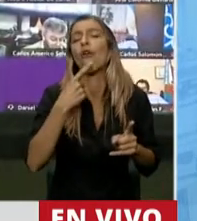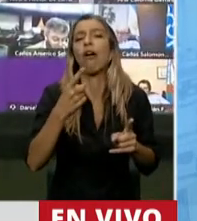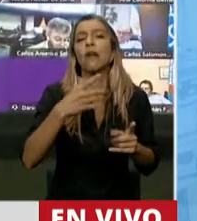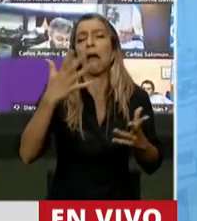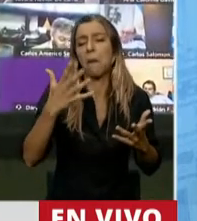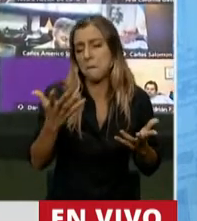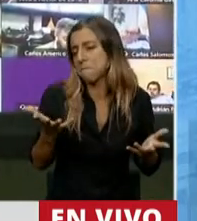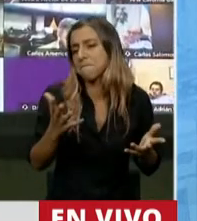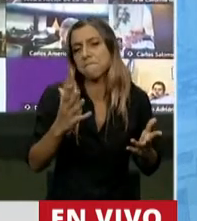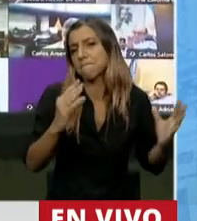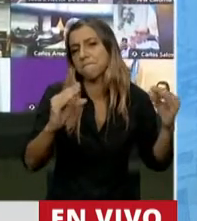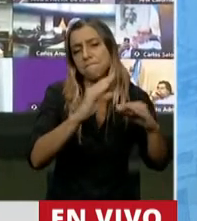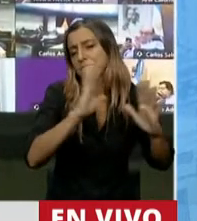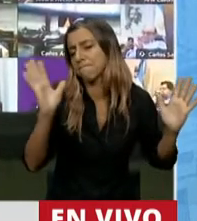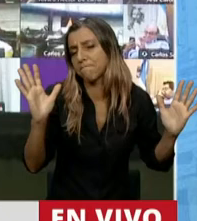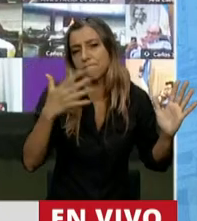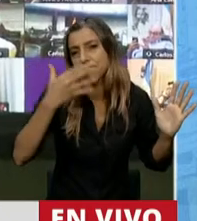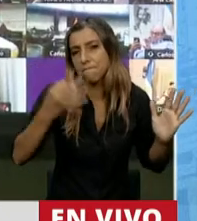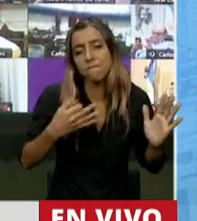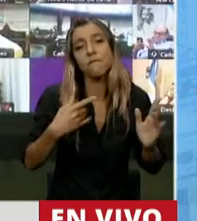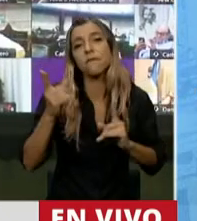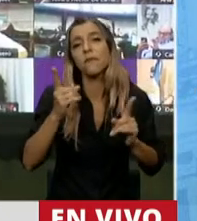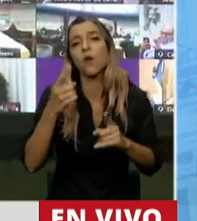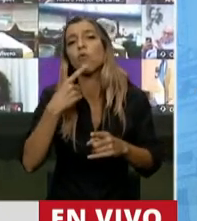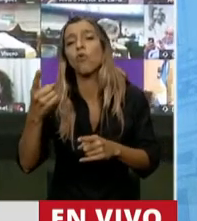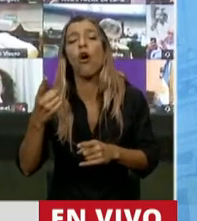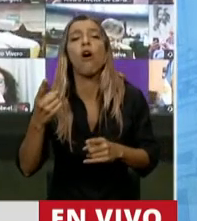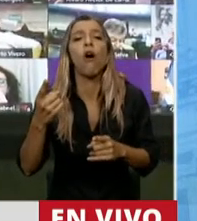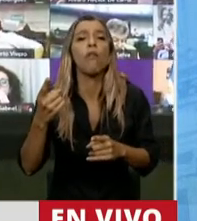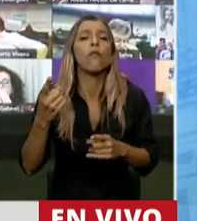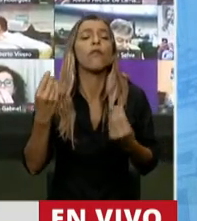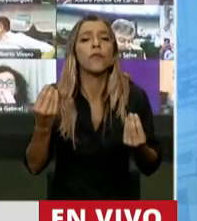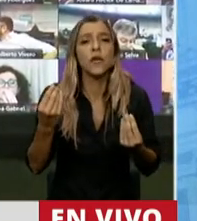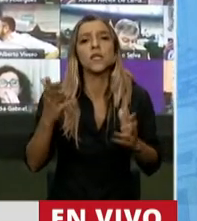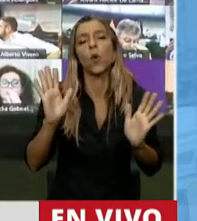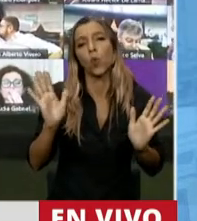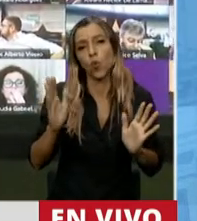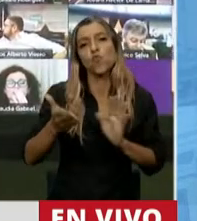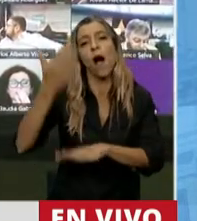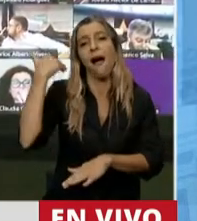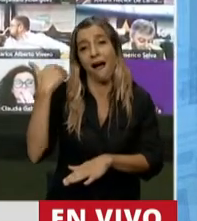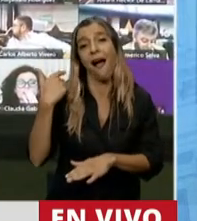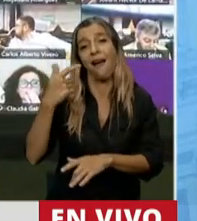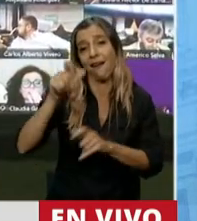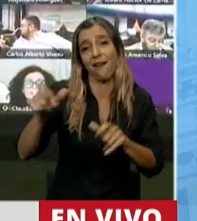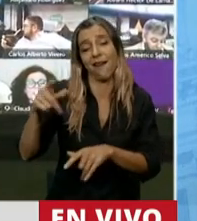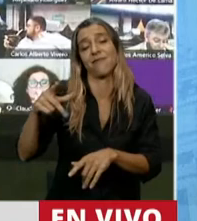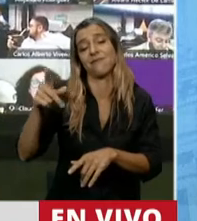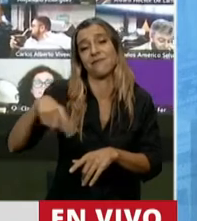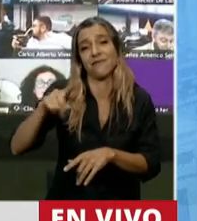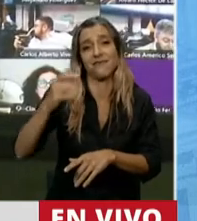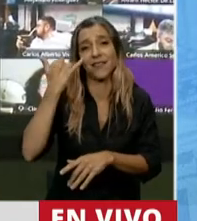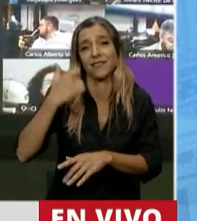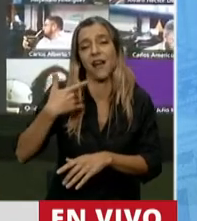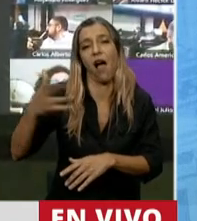dudas es para los que más ganaron durante el gobierno de los empresarios disfrazados de ministros, los